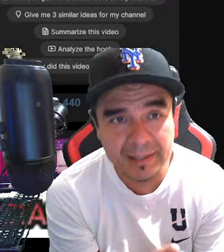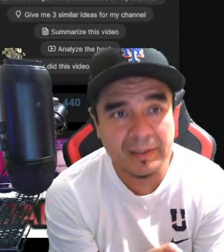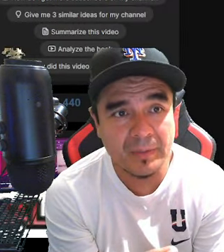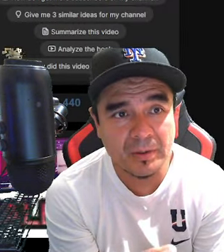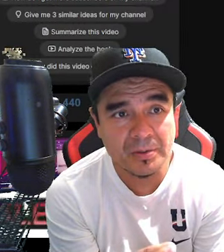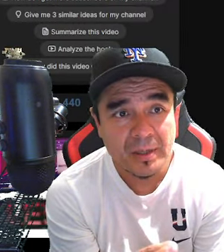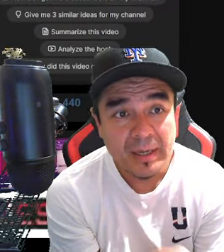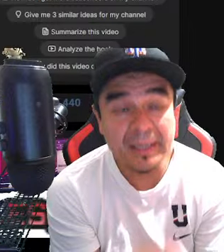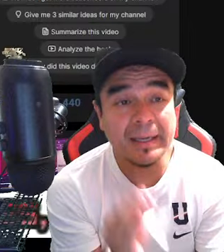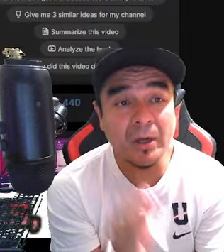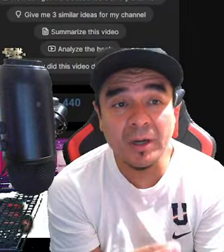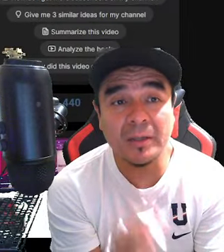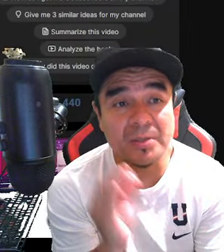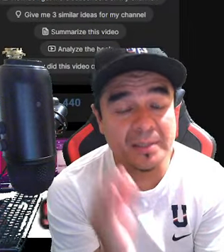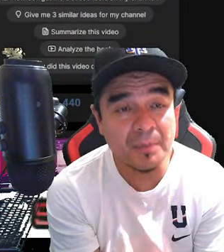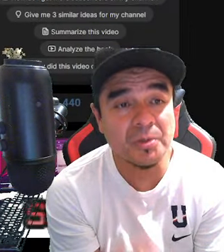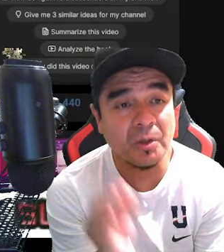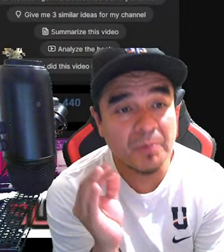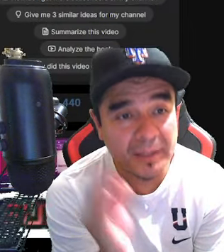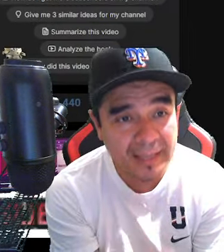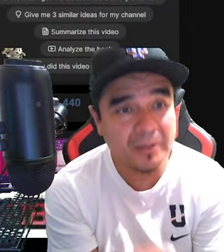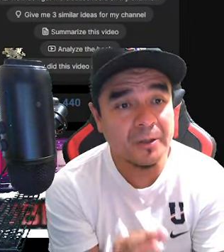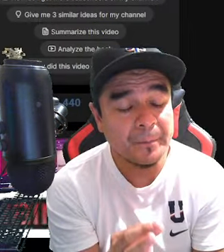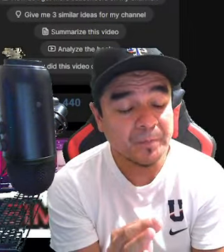la gente, amigos. Y creo que